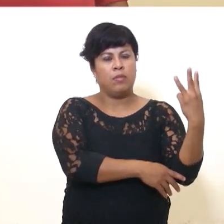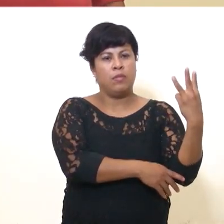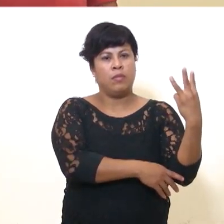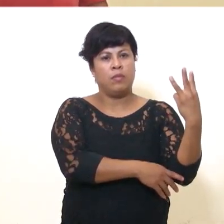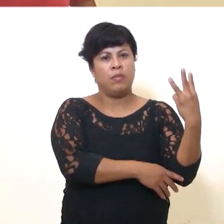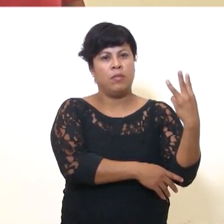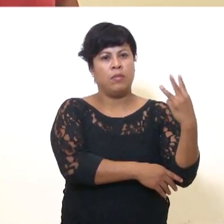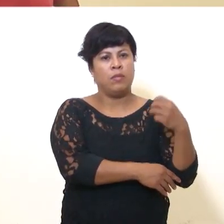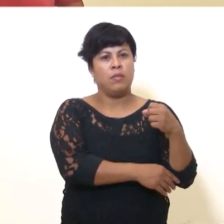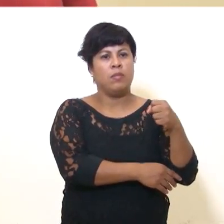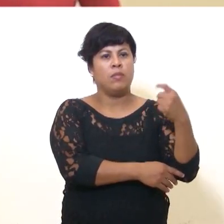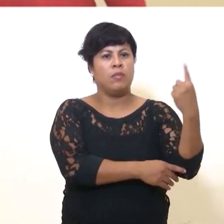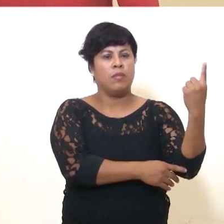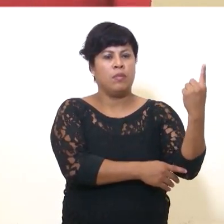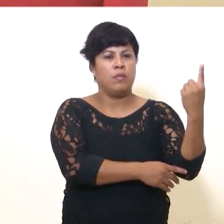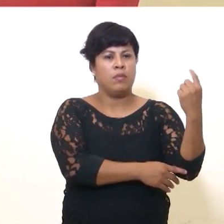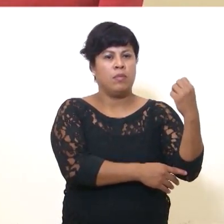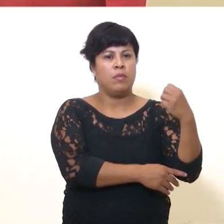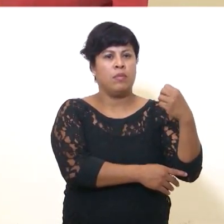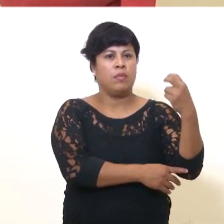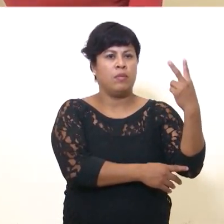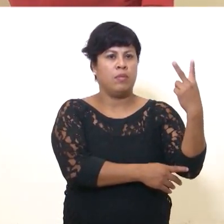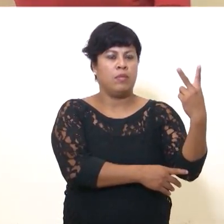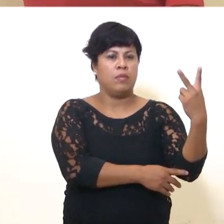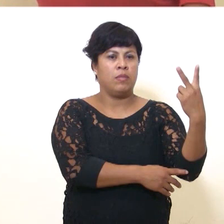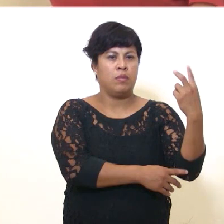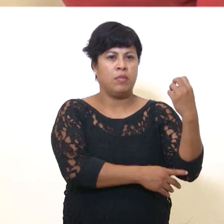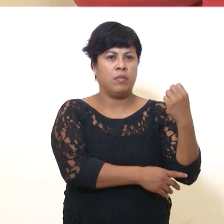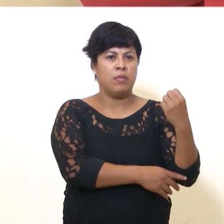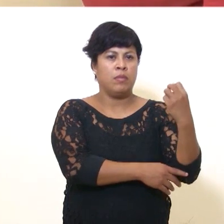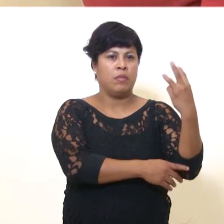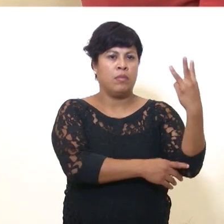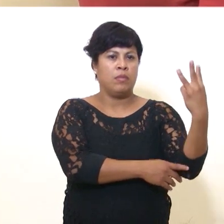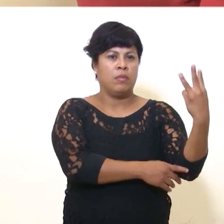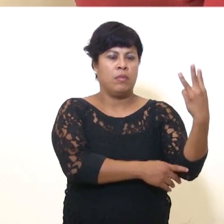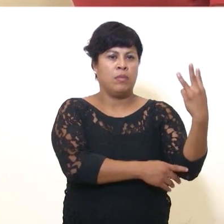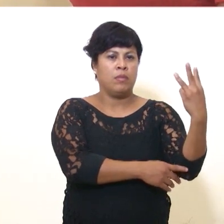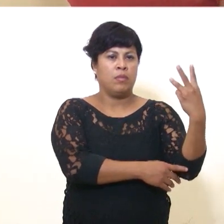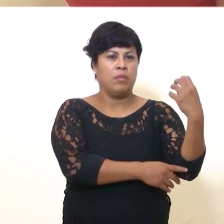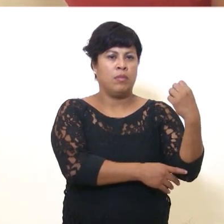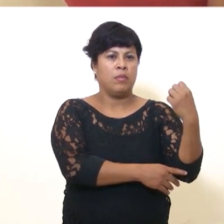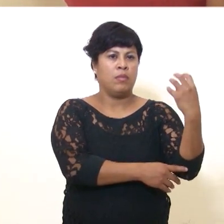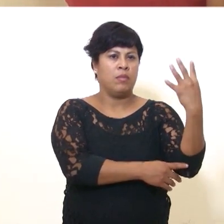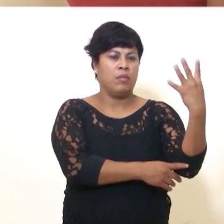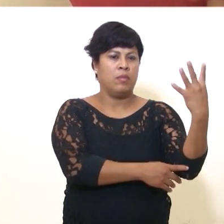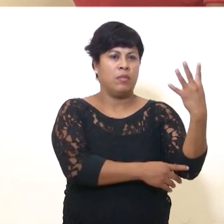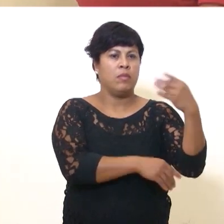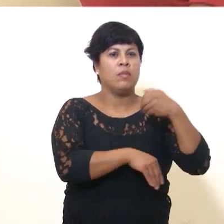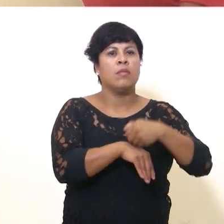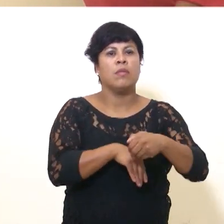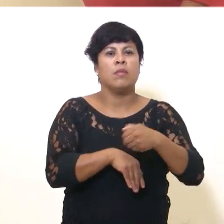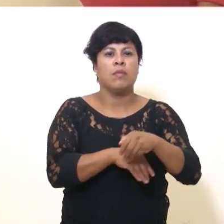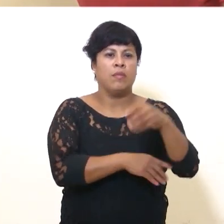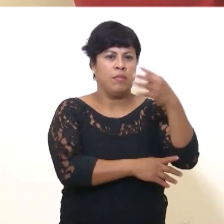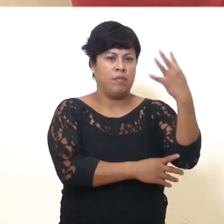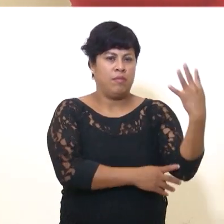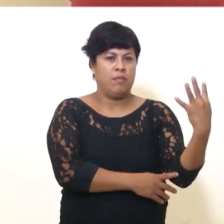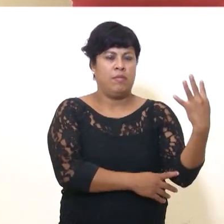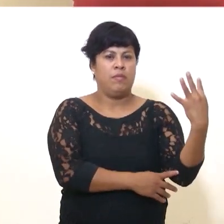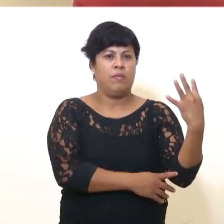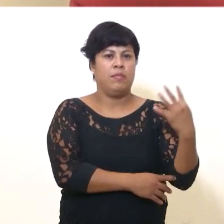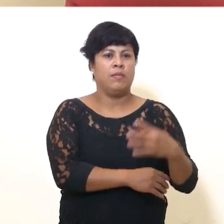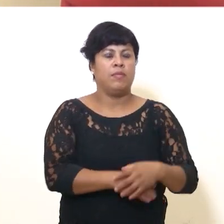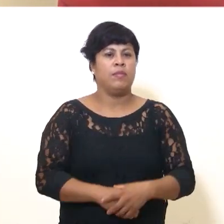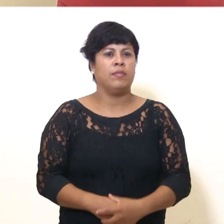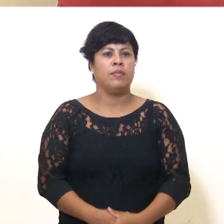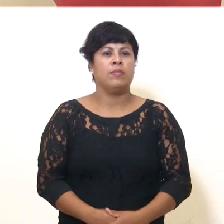Número 3. 1, 2, 3, 4. ¿Qué número